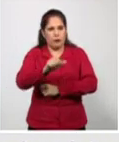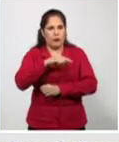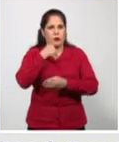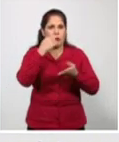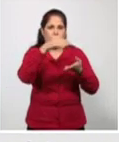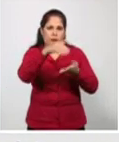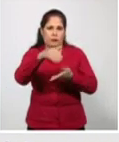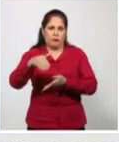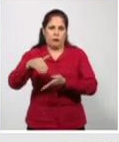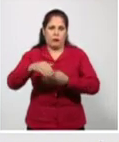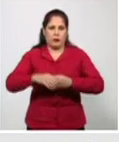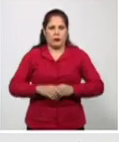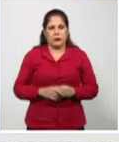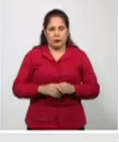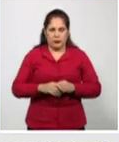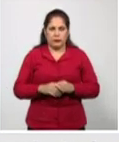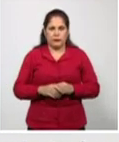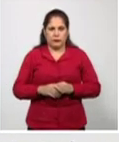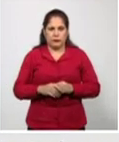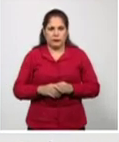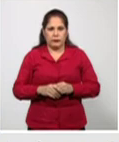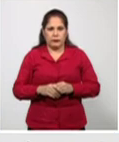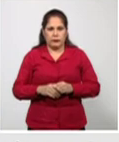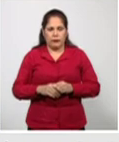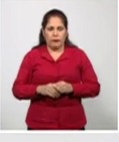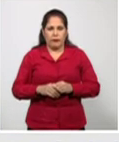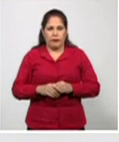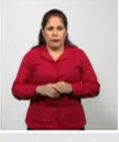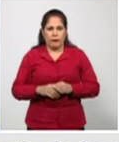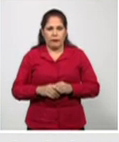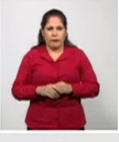que fallecieron con la COVID en nuestro país.